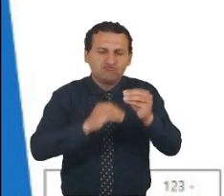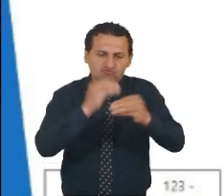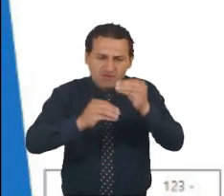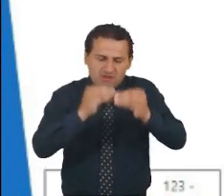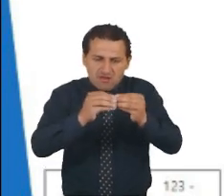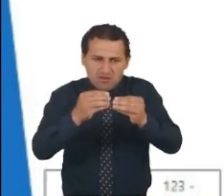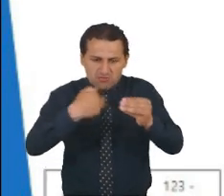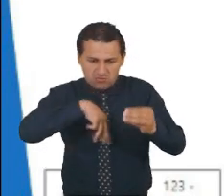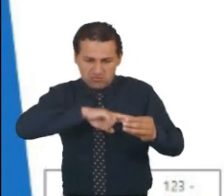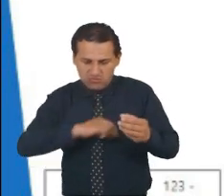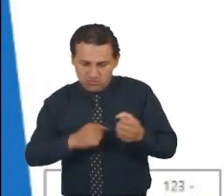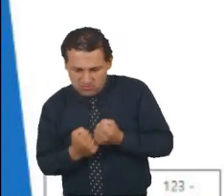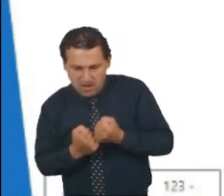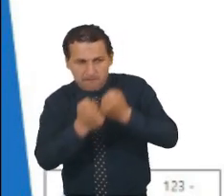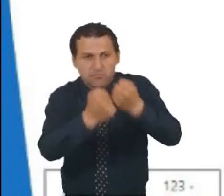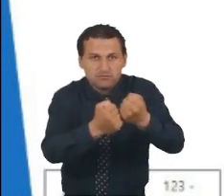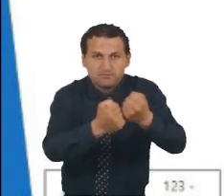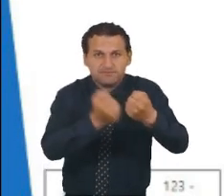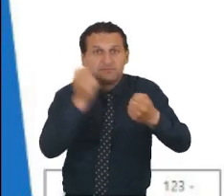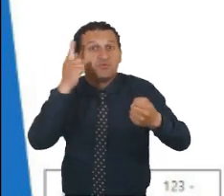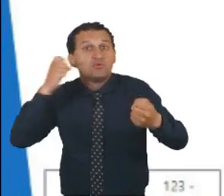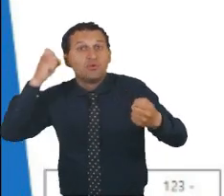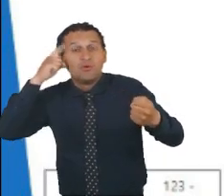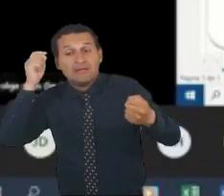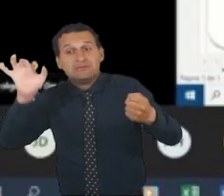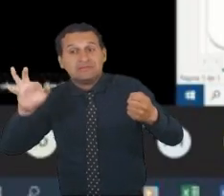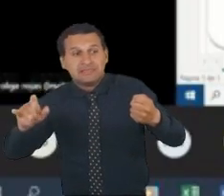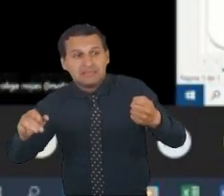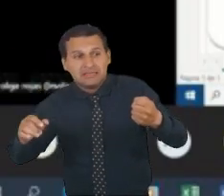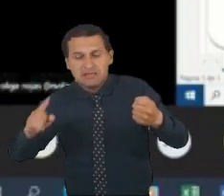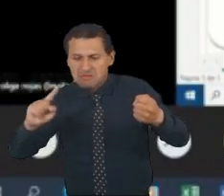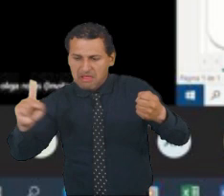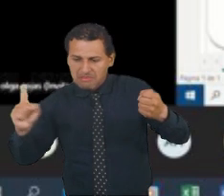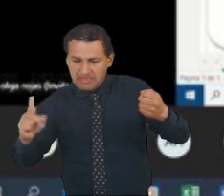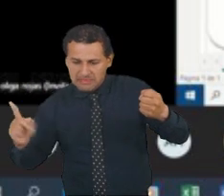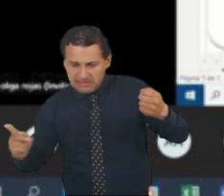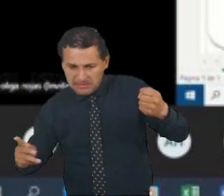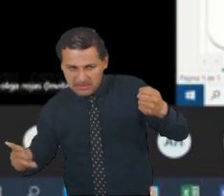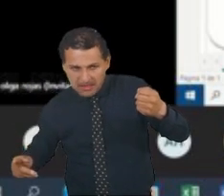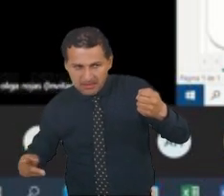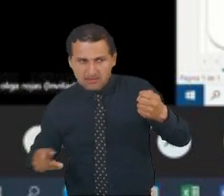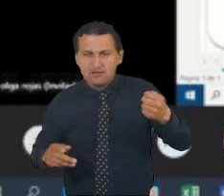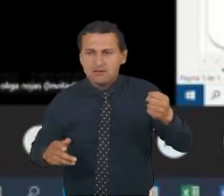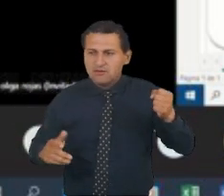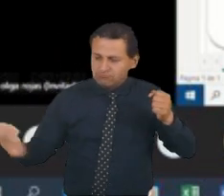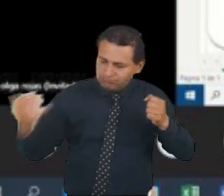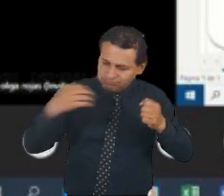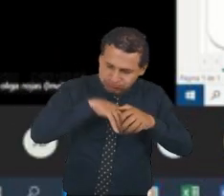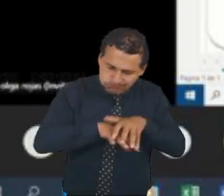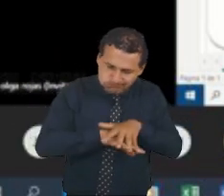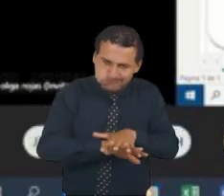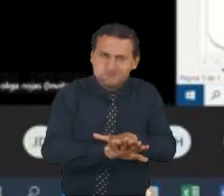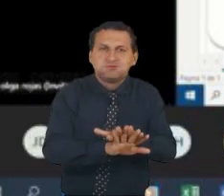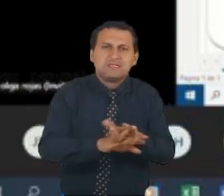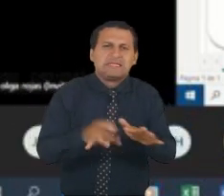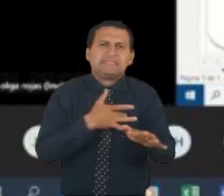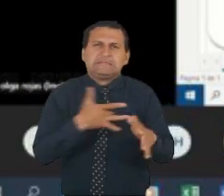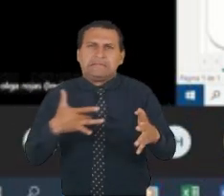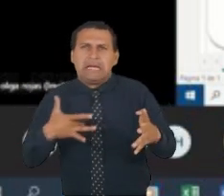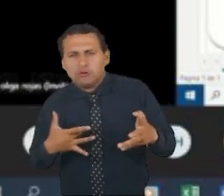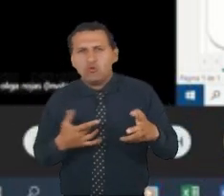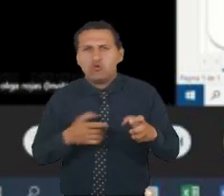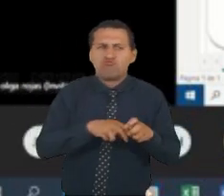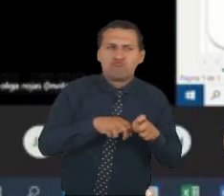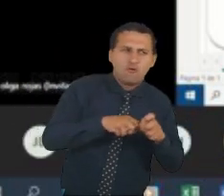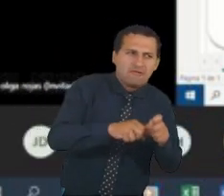ha apoyado el proceso de construcción del modelo de analítica de datos, en conjunto con la Secretaría de Gobierno y sus diferentes